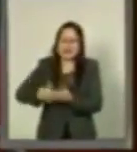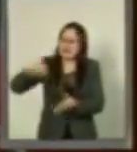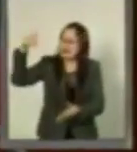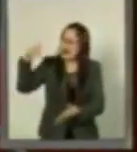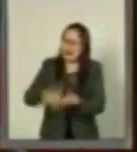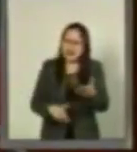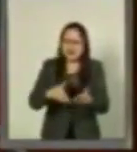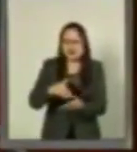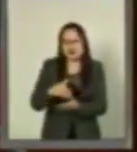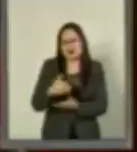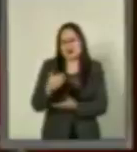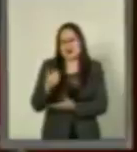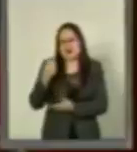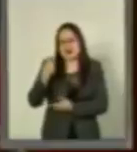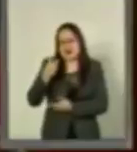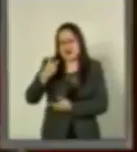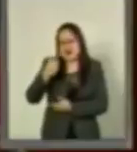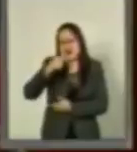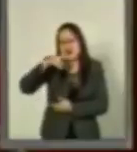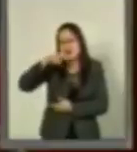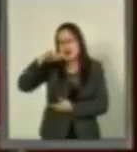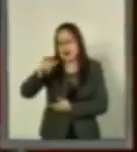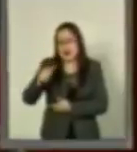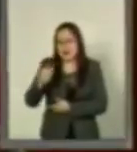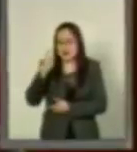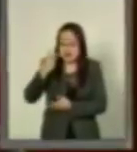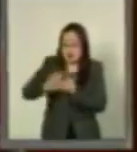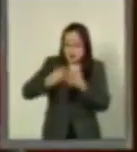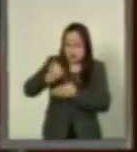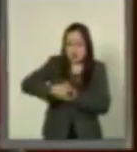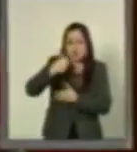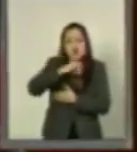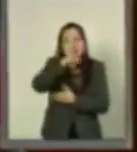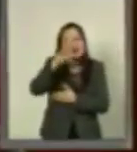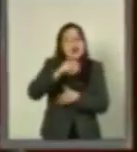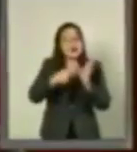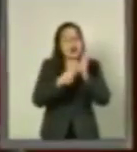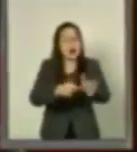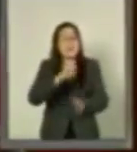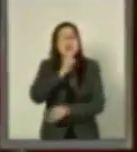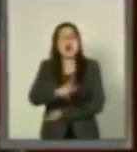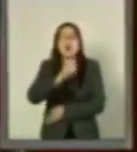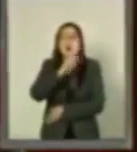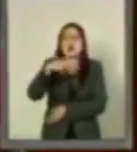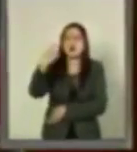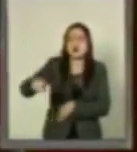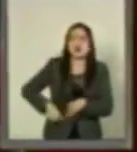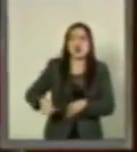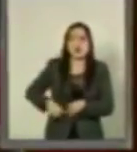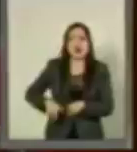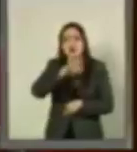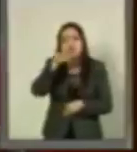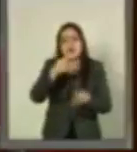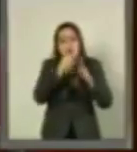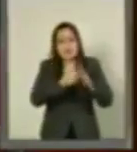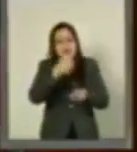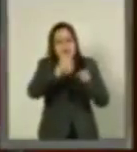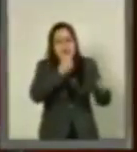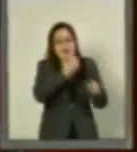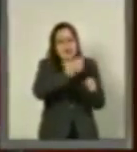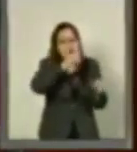fracaso. Recordemos que ese proyecto se presentaba como la gran apuesta del gobierno al inicio de su